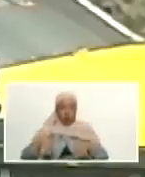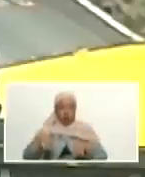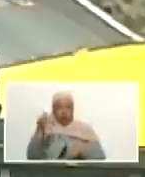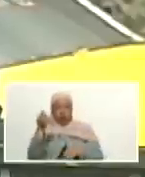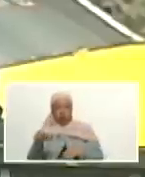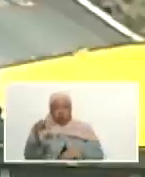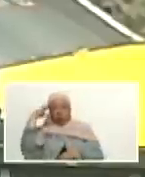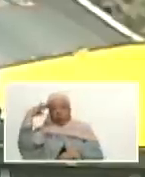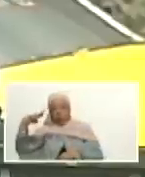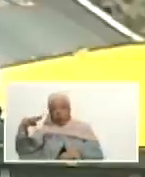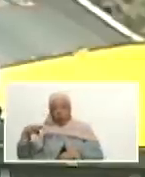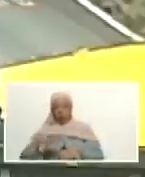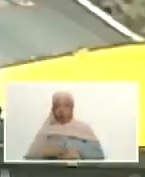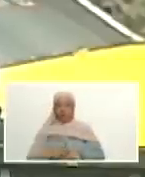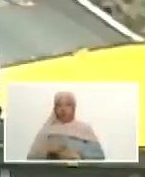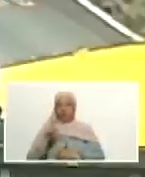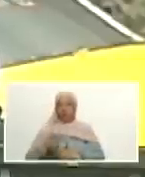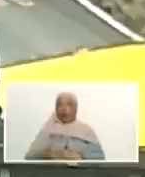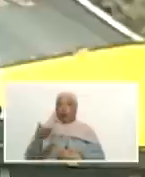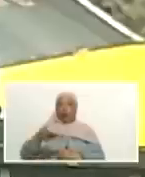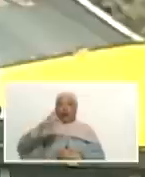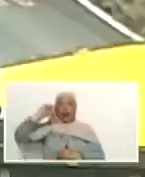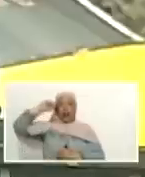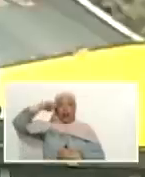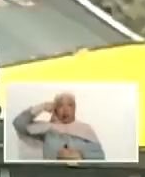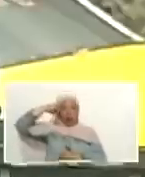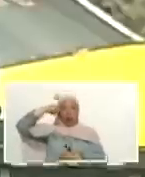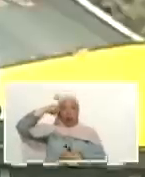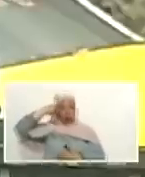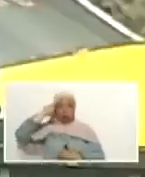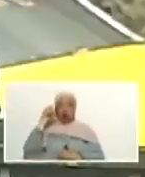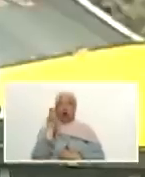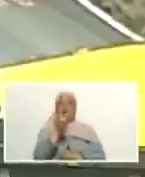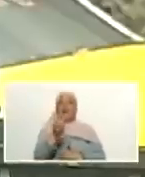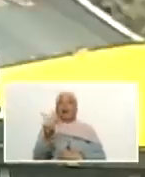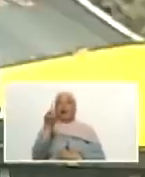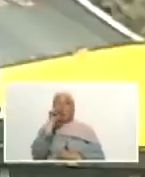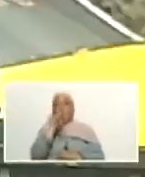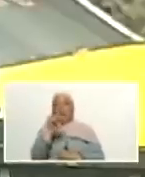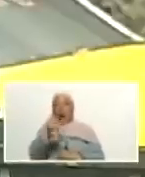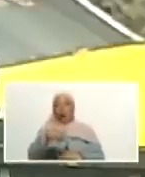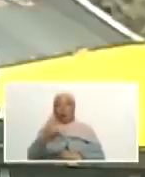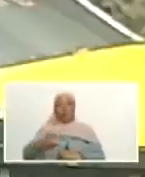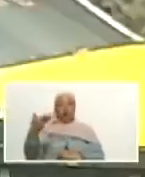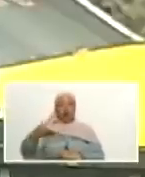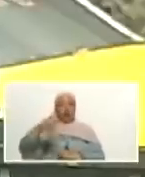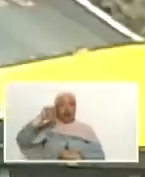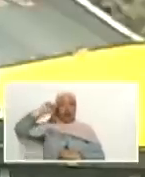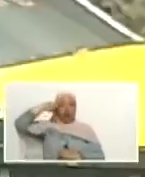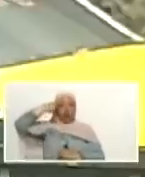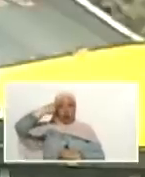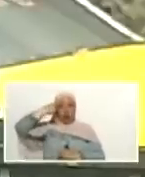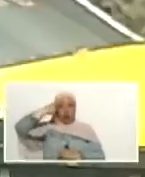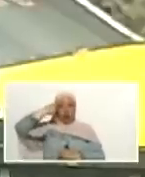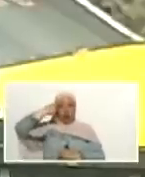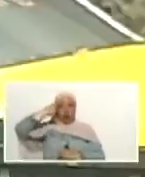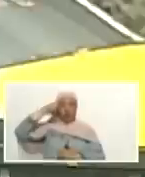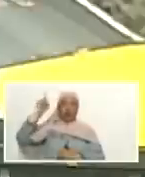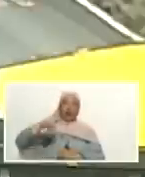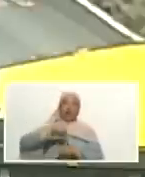de recordarlo en este año 2022. Pero también, mi comandante en jefe, hemos visto una Fuerza